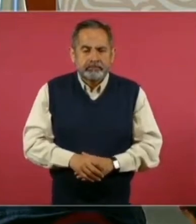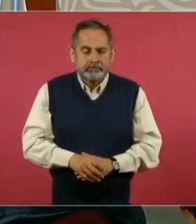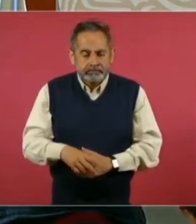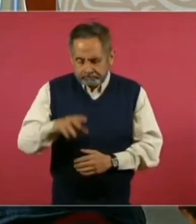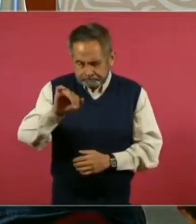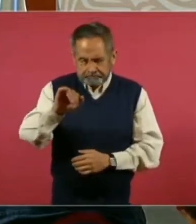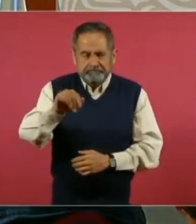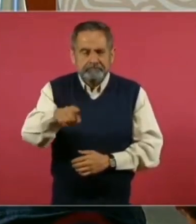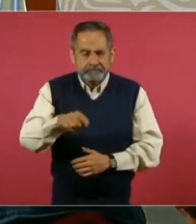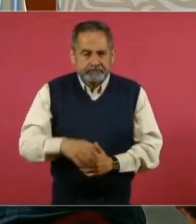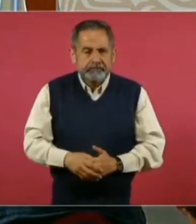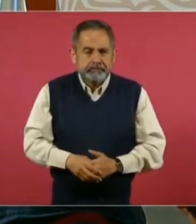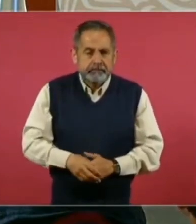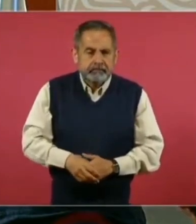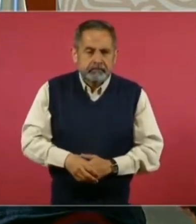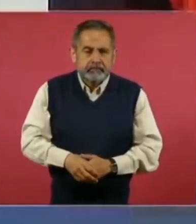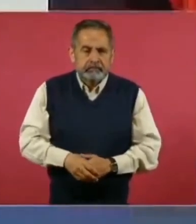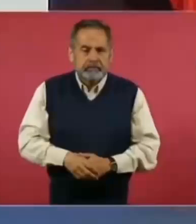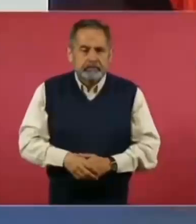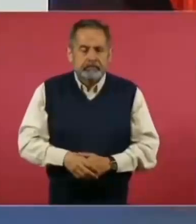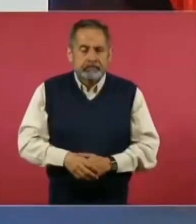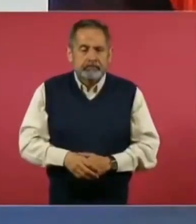Sí.